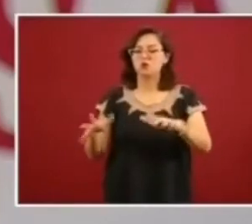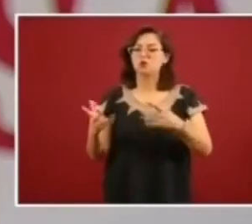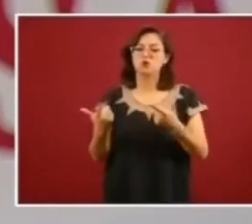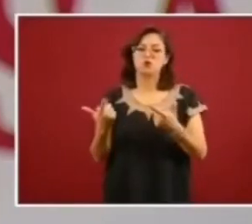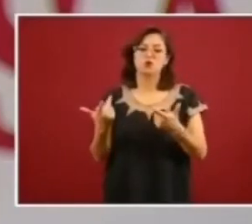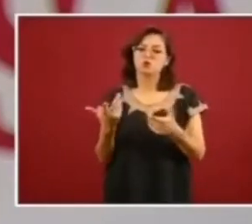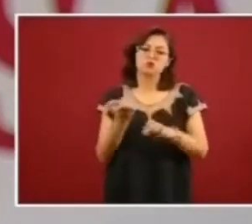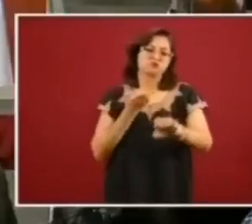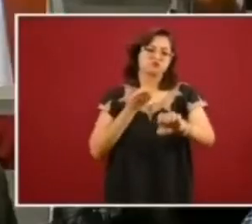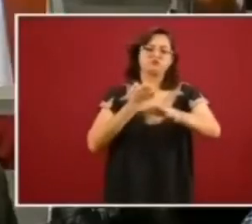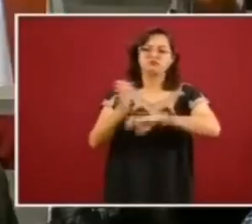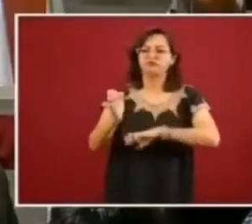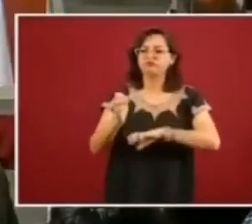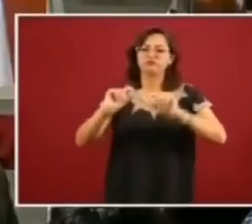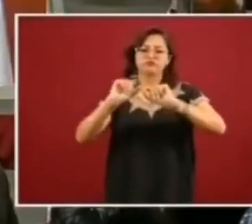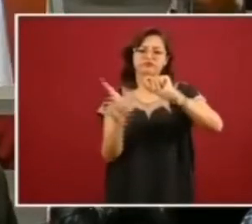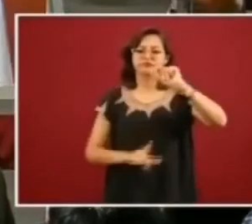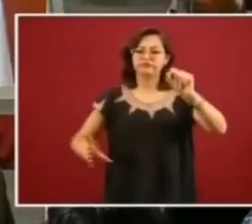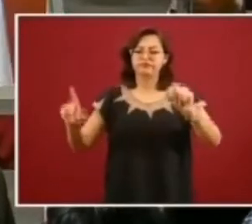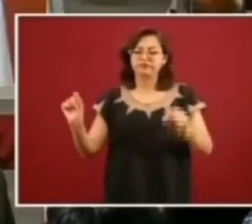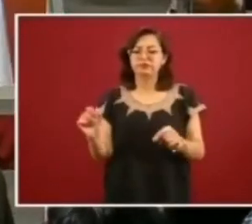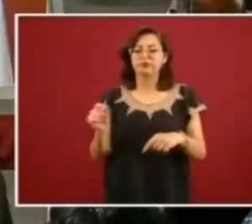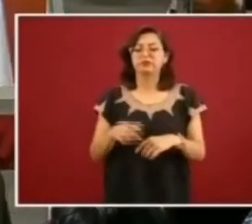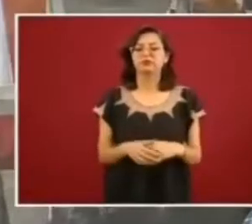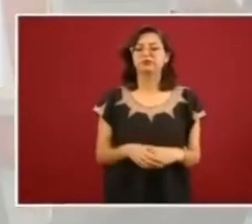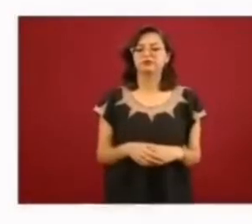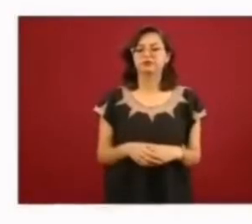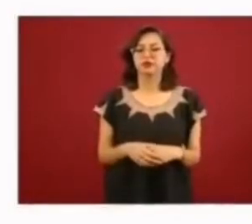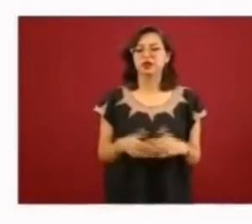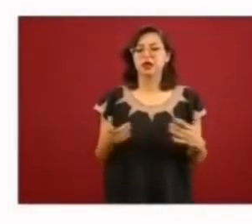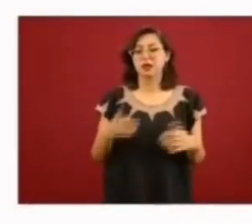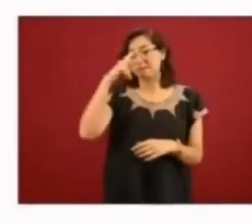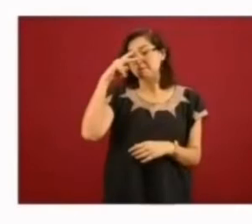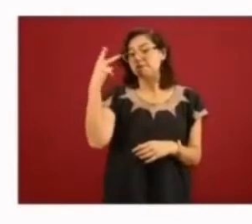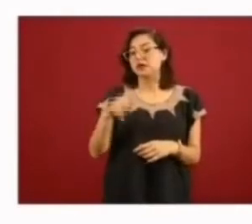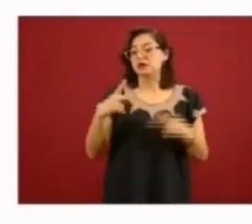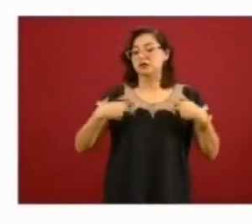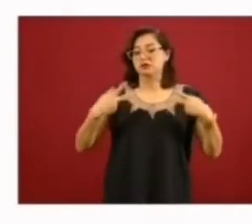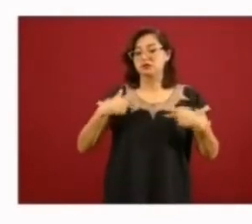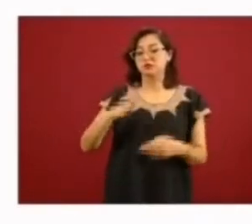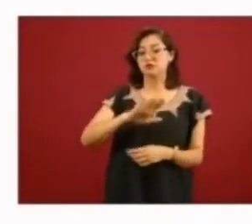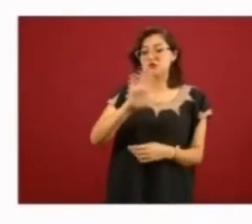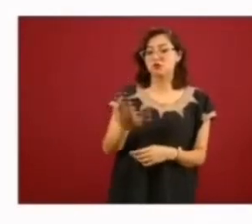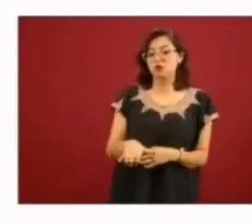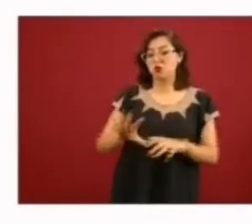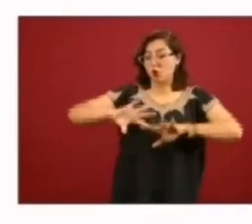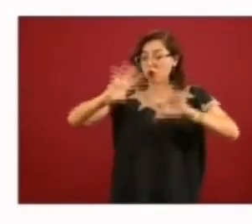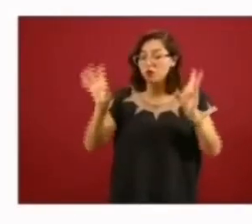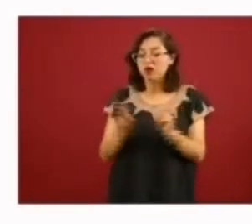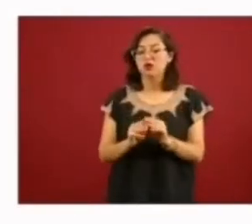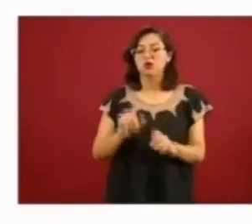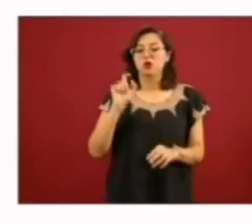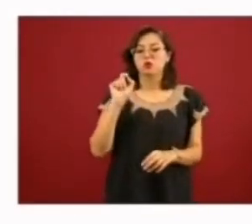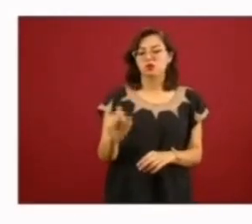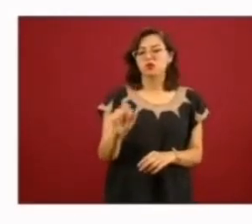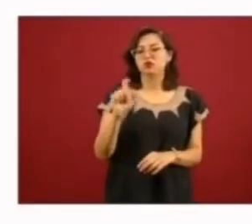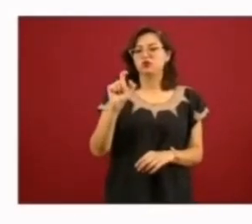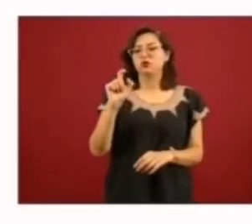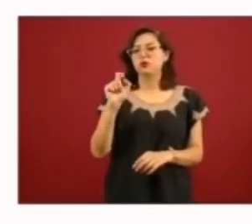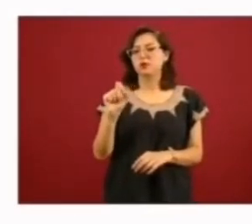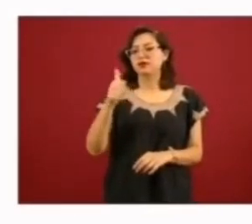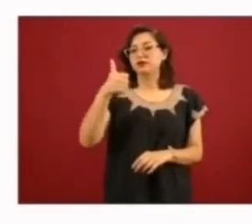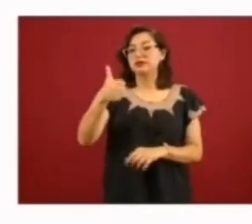una entidad federativa o todo el país. La mortalidad en México en promedio es 0.26 por 100,000 habitantes. No lo